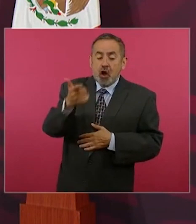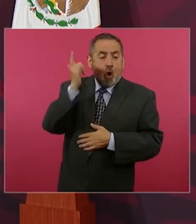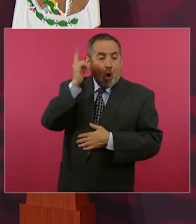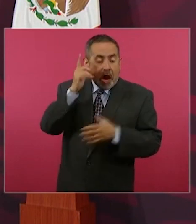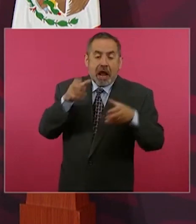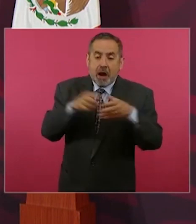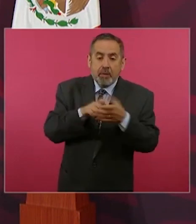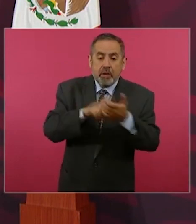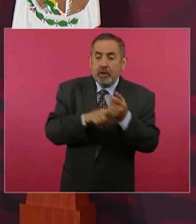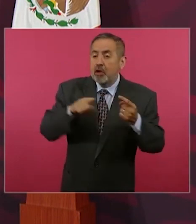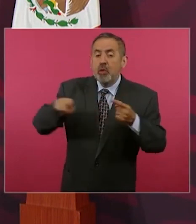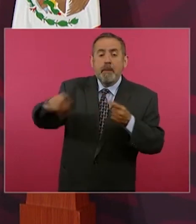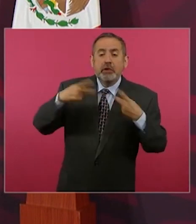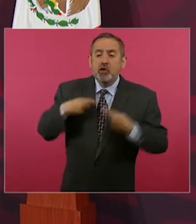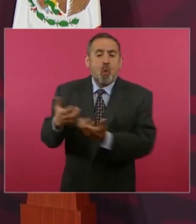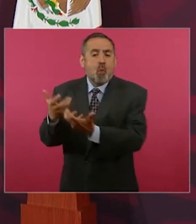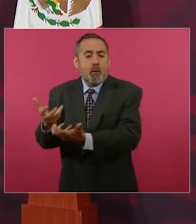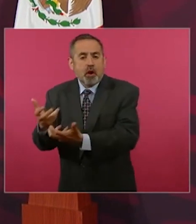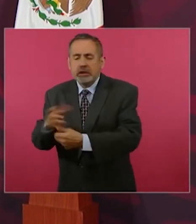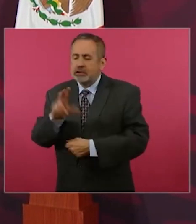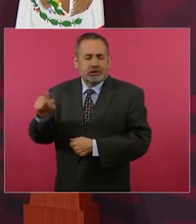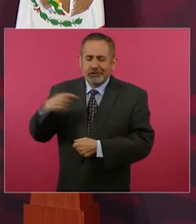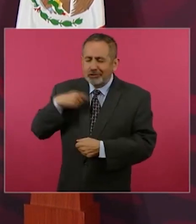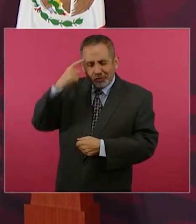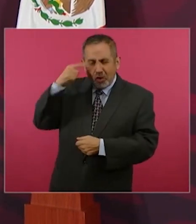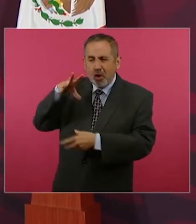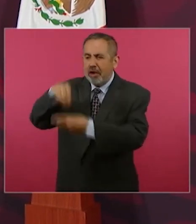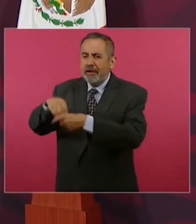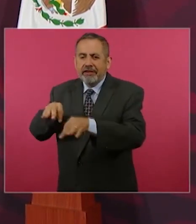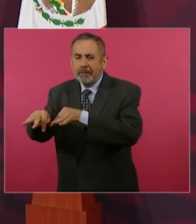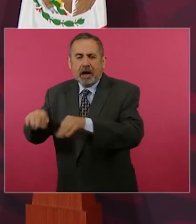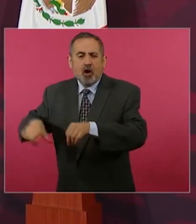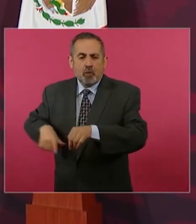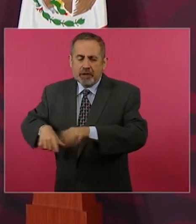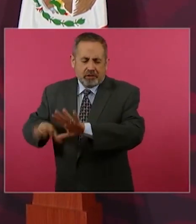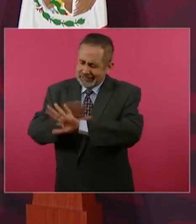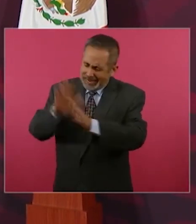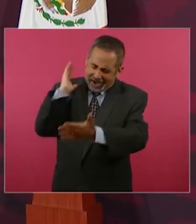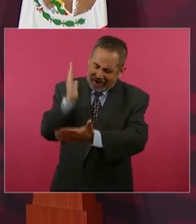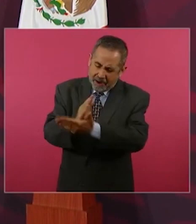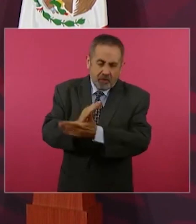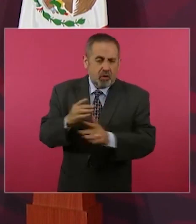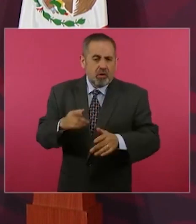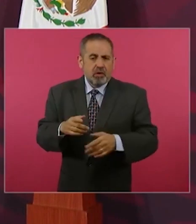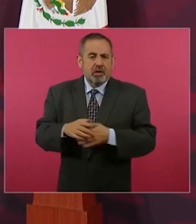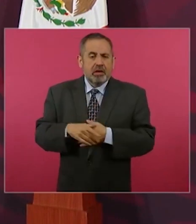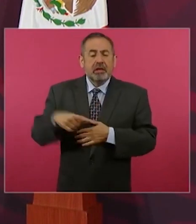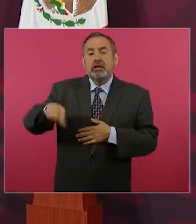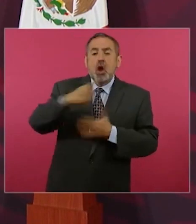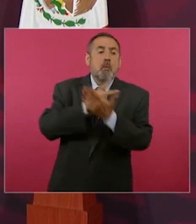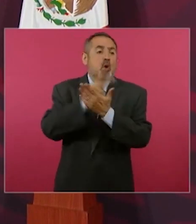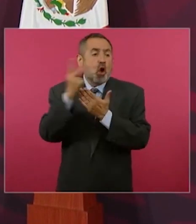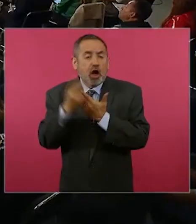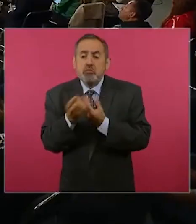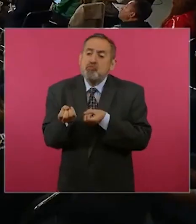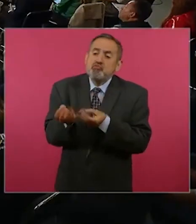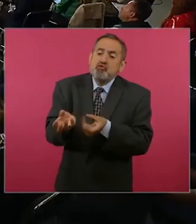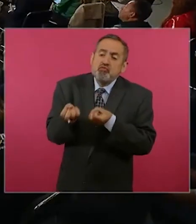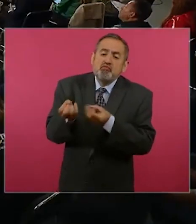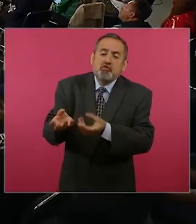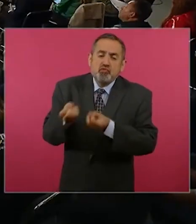los huevones no caben en el gobierno y tampoco en el país Ya se acabó que esté recibiendo programas sociales